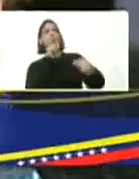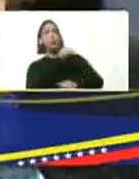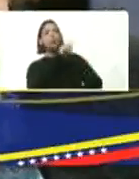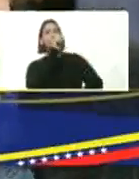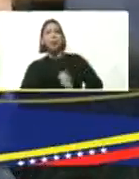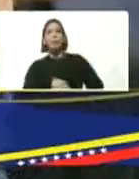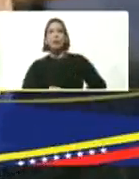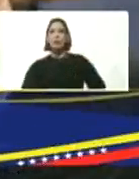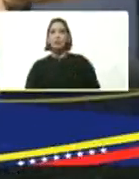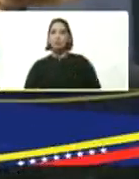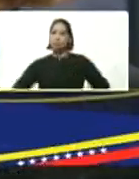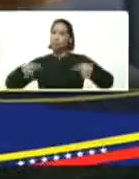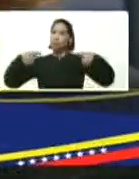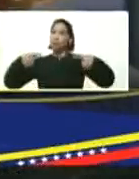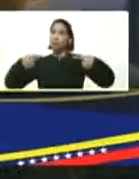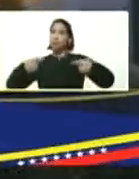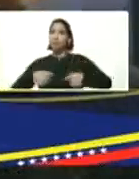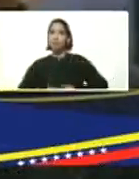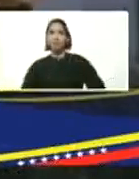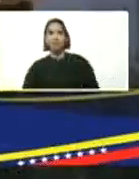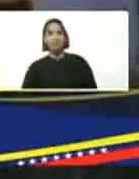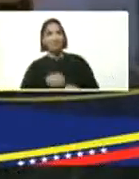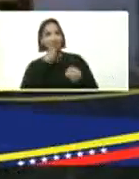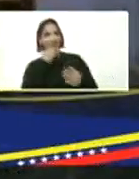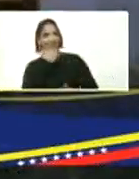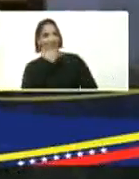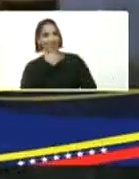Alcina. Va empate.